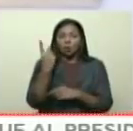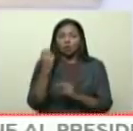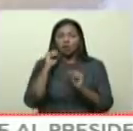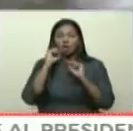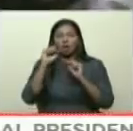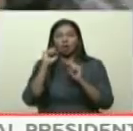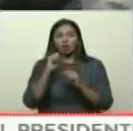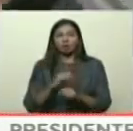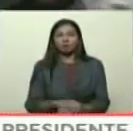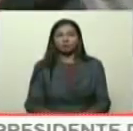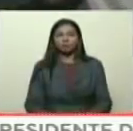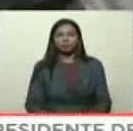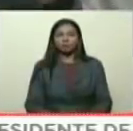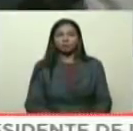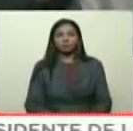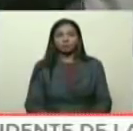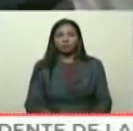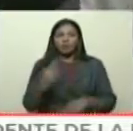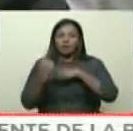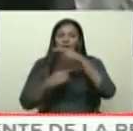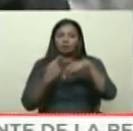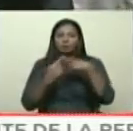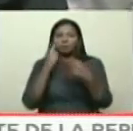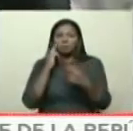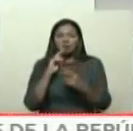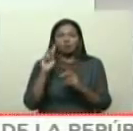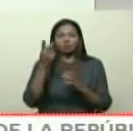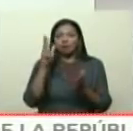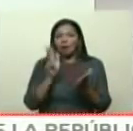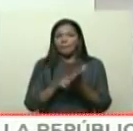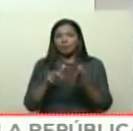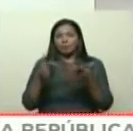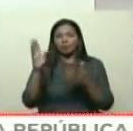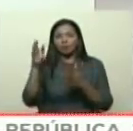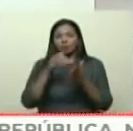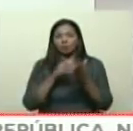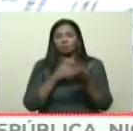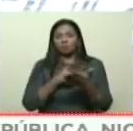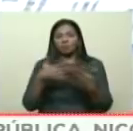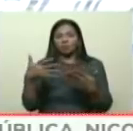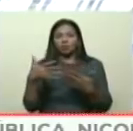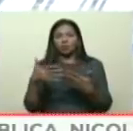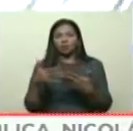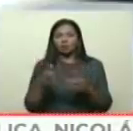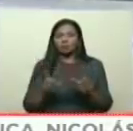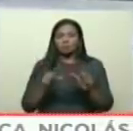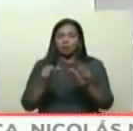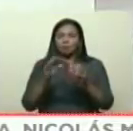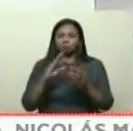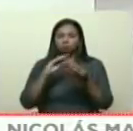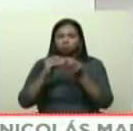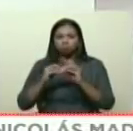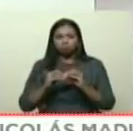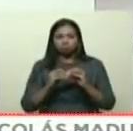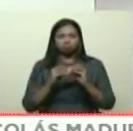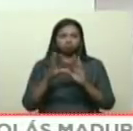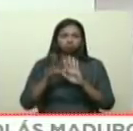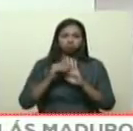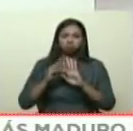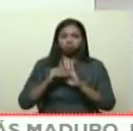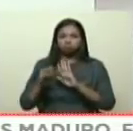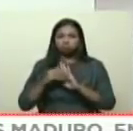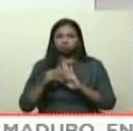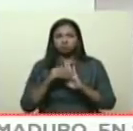lograr. La revolución bolivariana ha aprobado los 4.000 millones y vamos adaptándonos, pues.